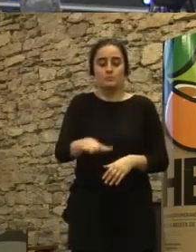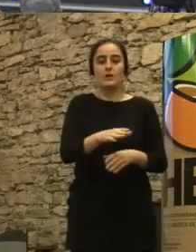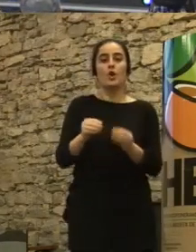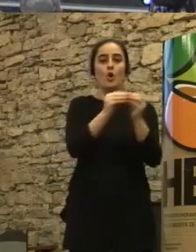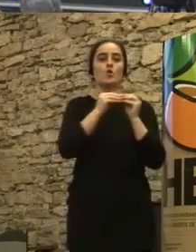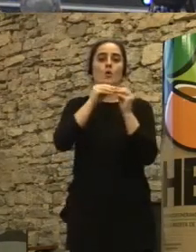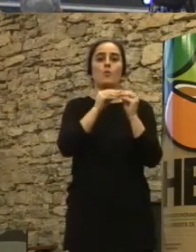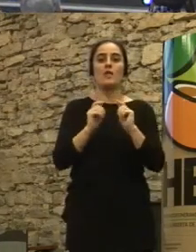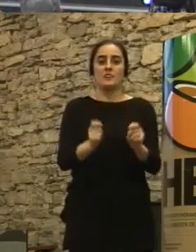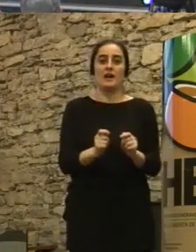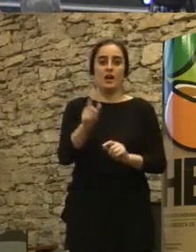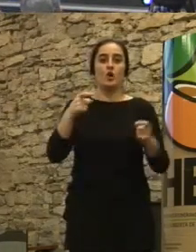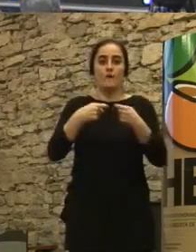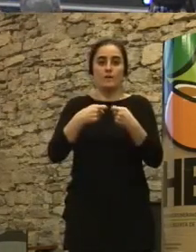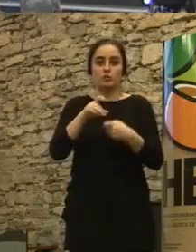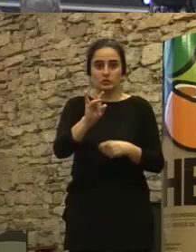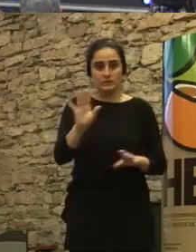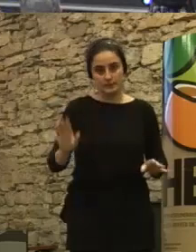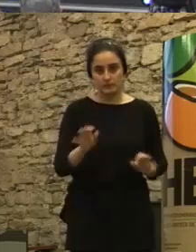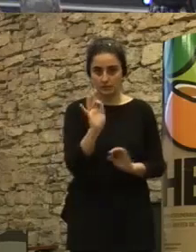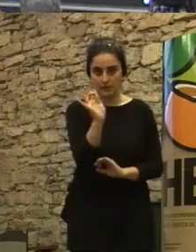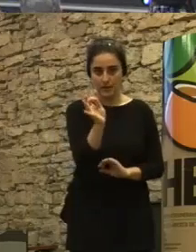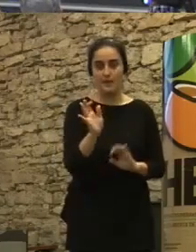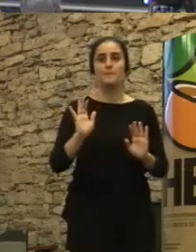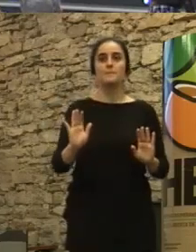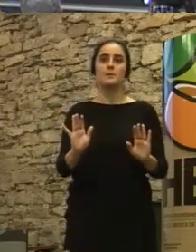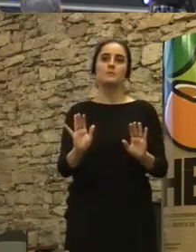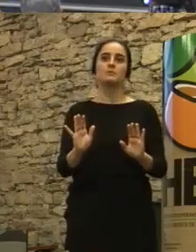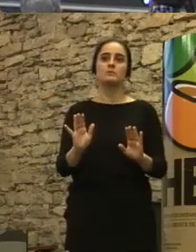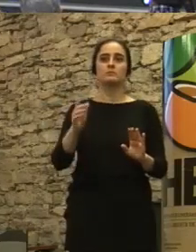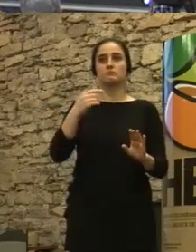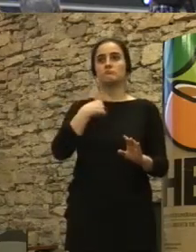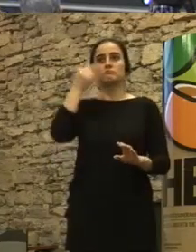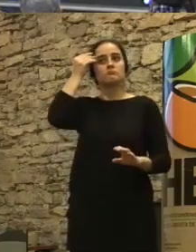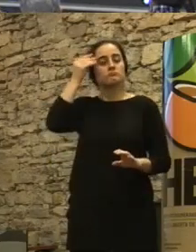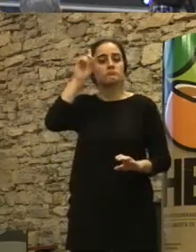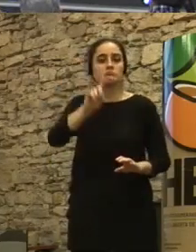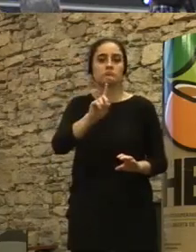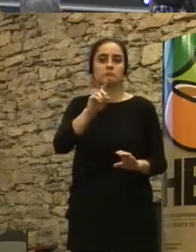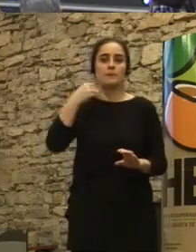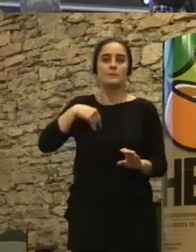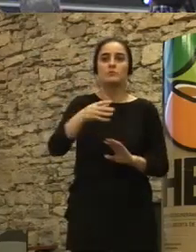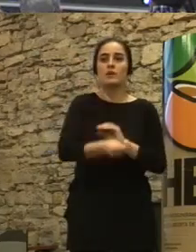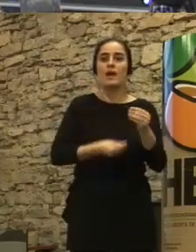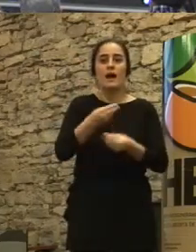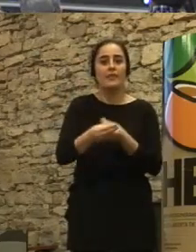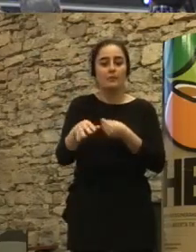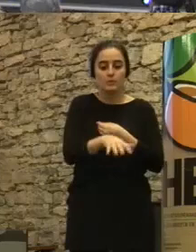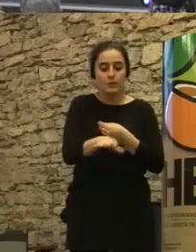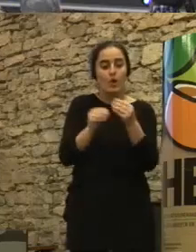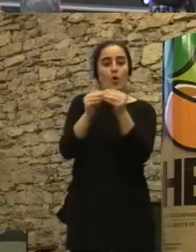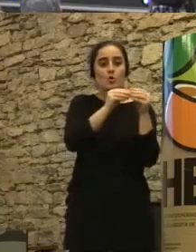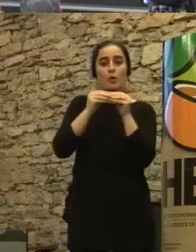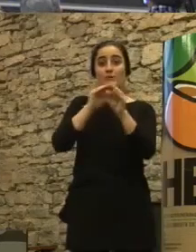supone conflicto, ¿eh? Yo no soy nada naif en eso, pero es que creo que lo que hace que ese espacio común termine